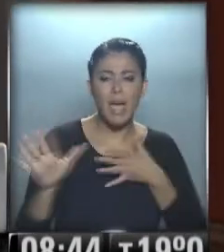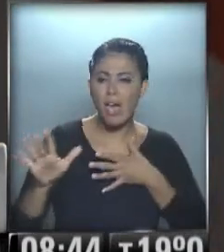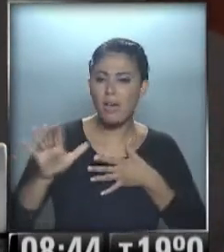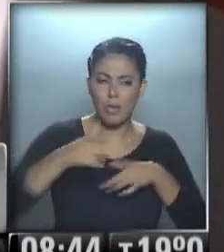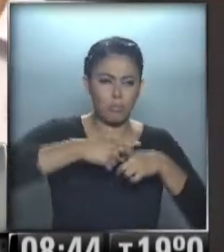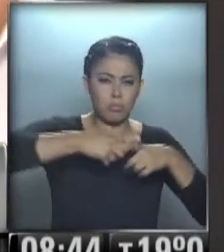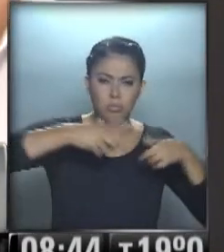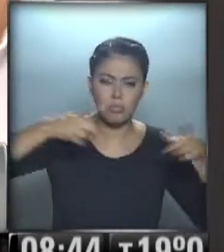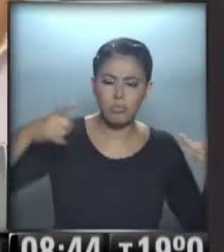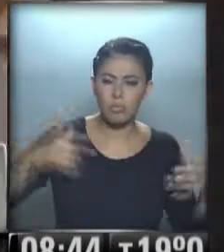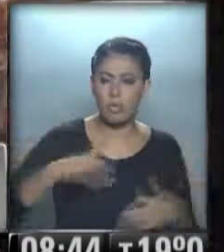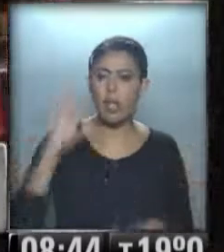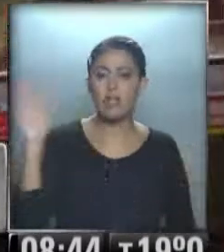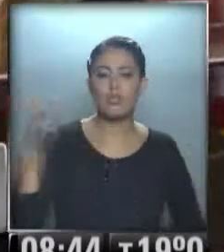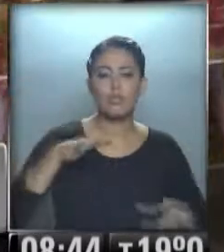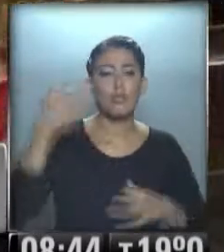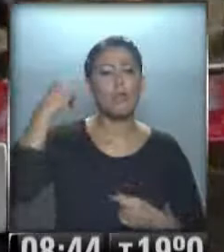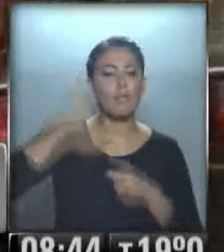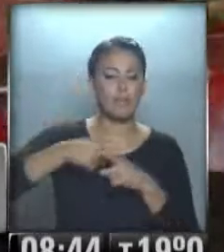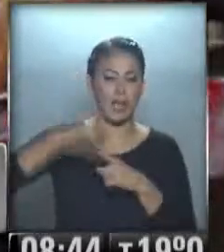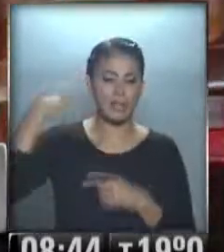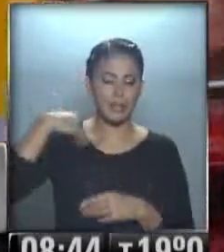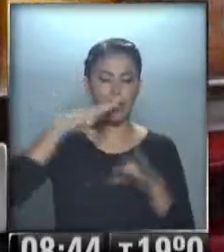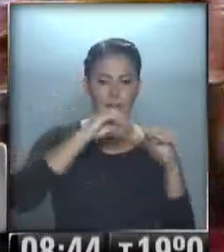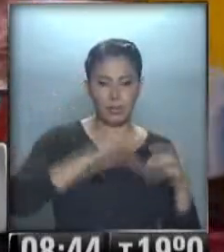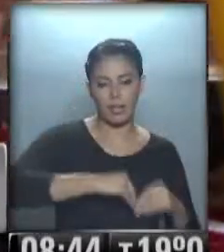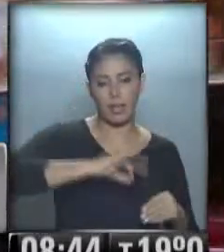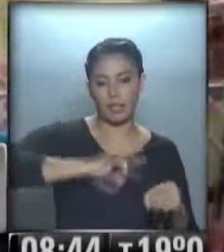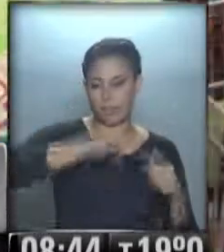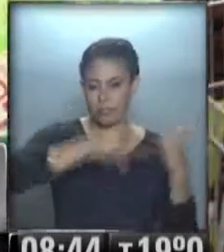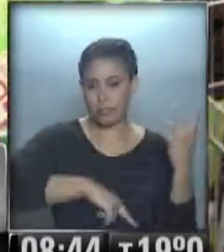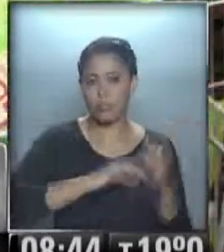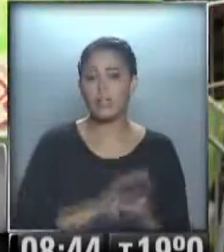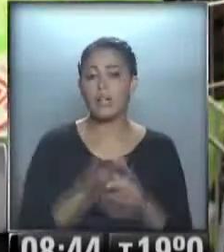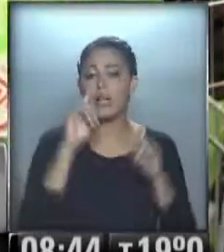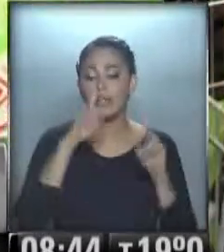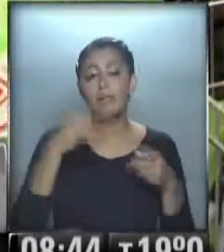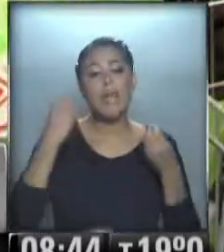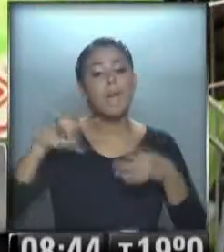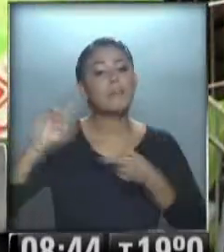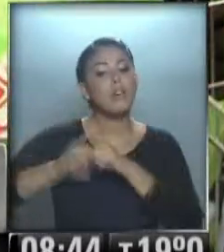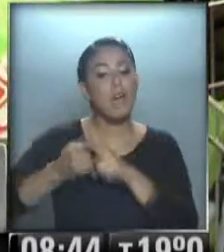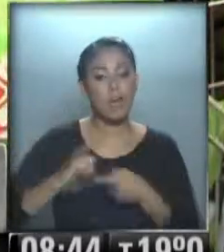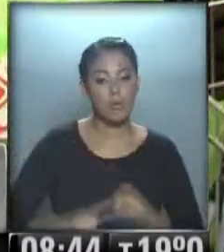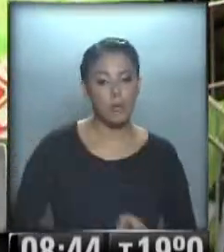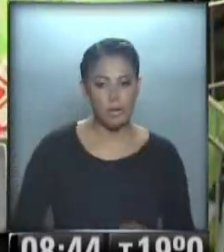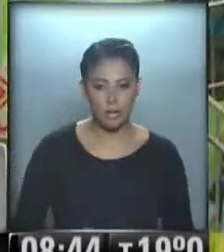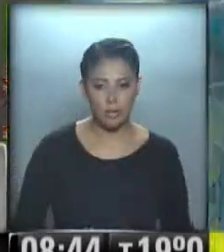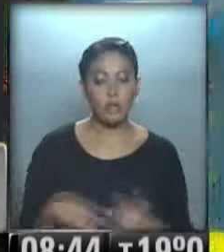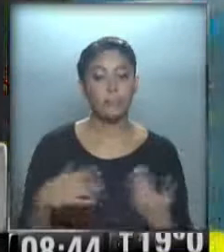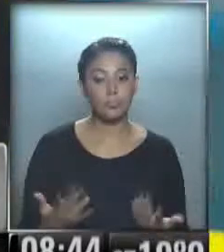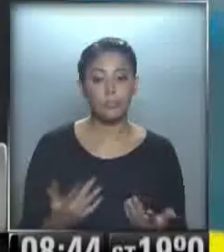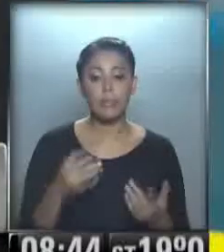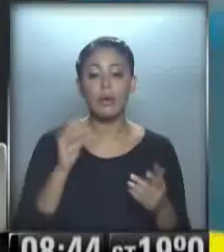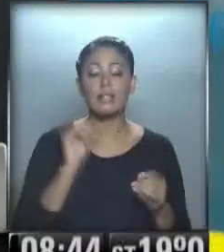ahora en el entorno de las fiestas. En el caso de la puesta en marcha del acuerdo, se ha sumado